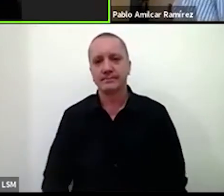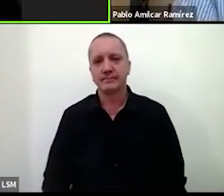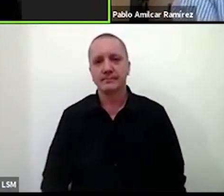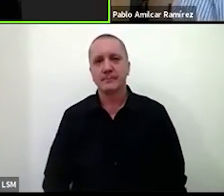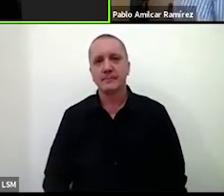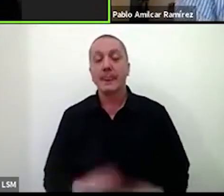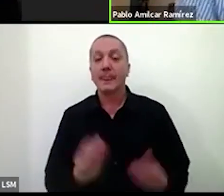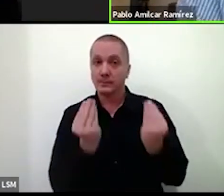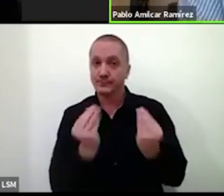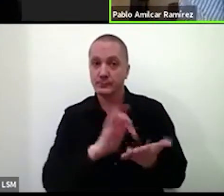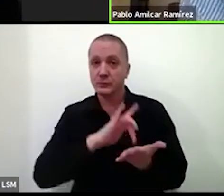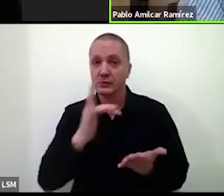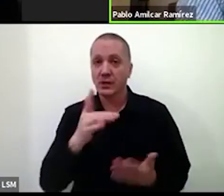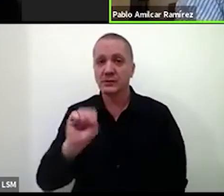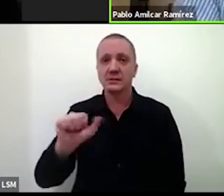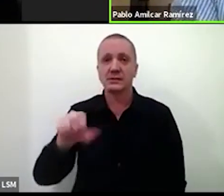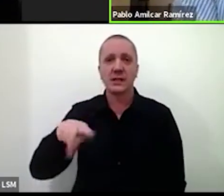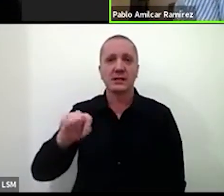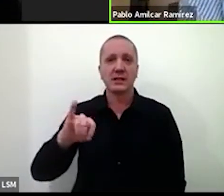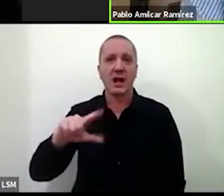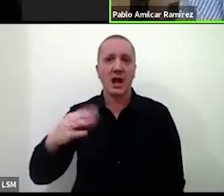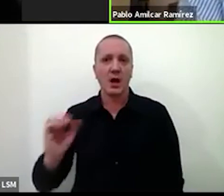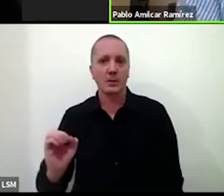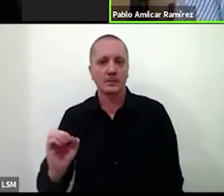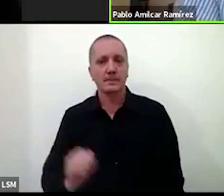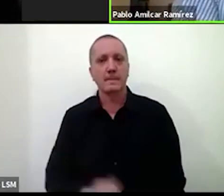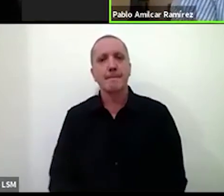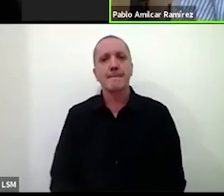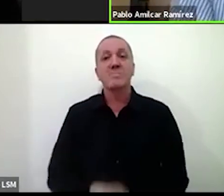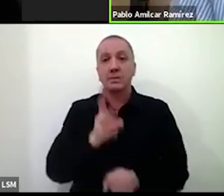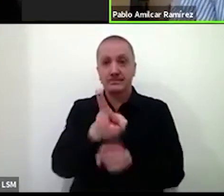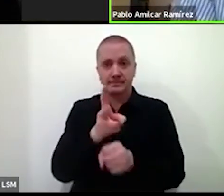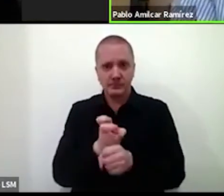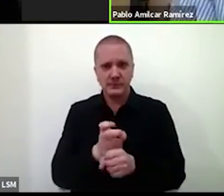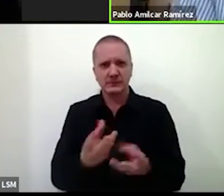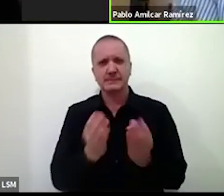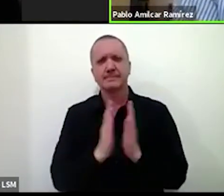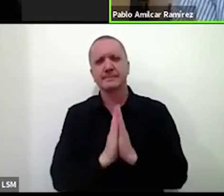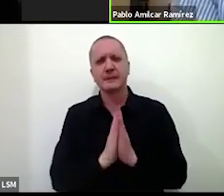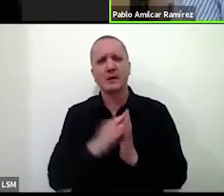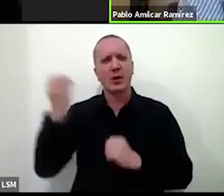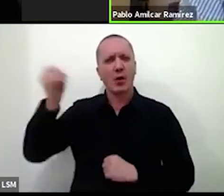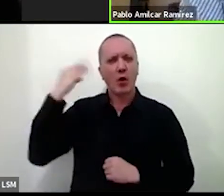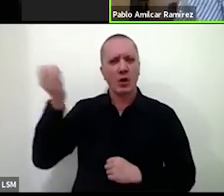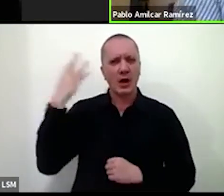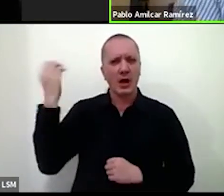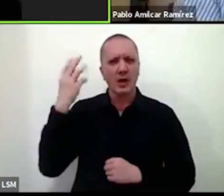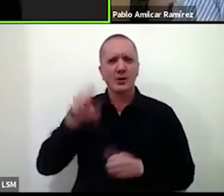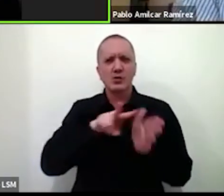Muchísimas gracias, Santiago. Les invito a los demás ponentes para dar cierre, que habiliten sus cámaras, así